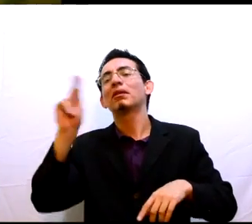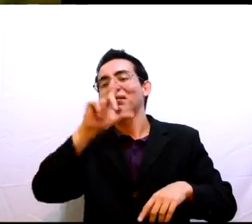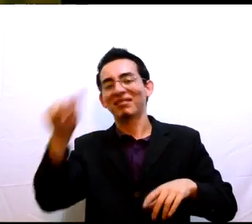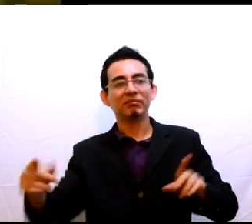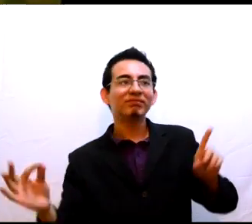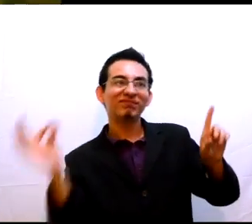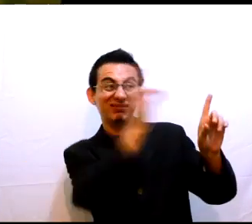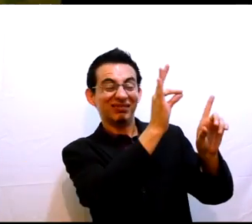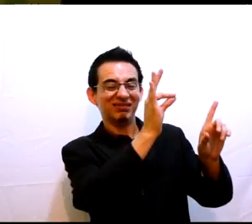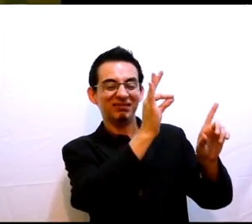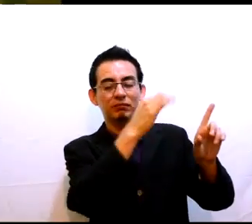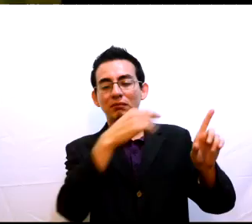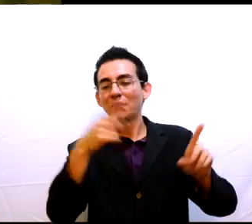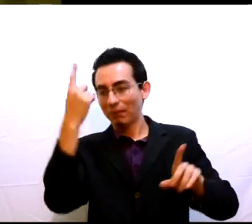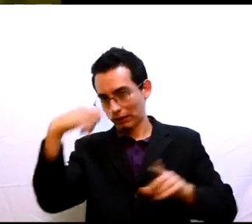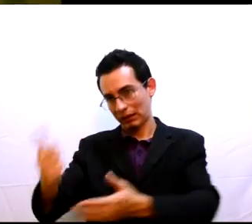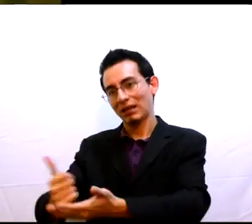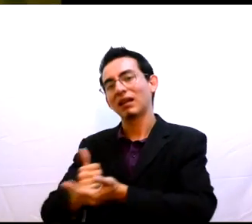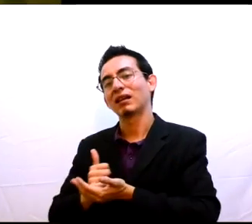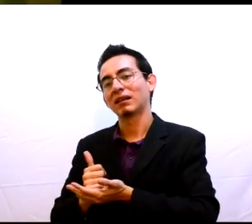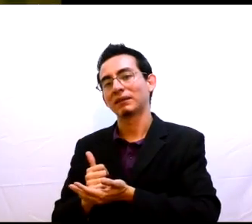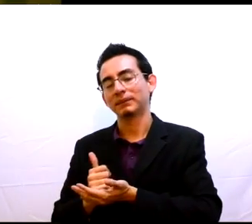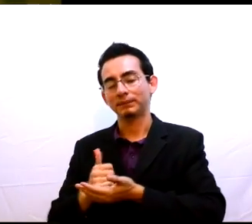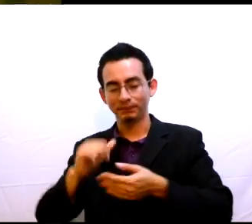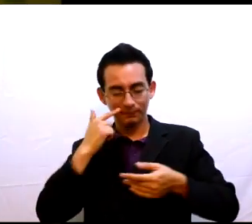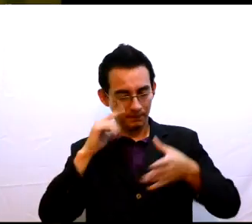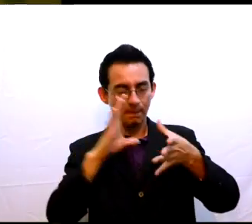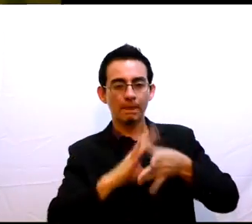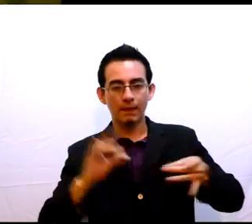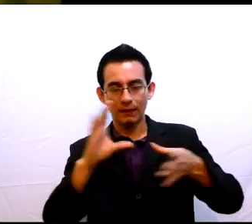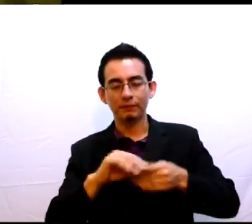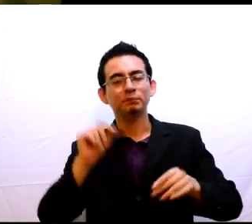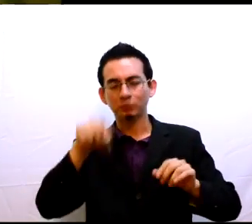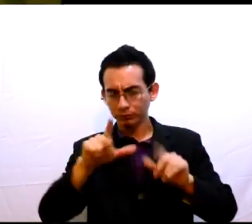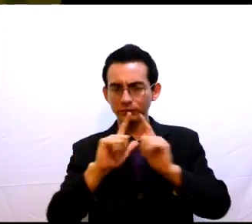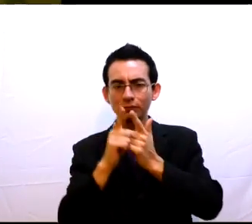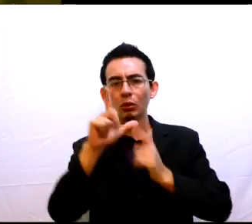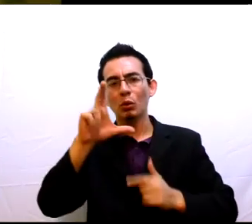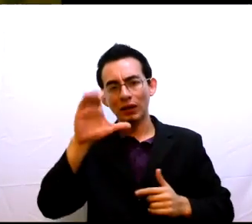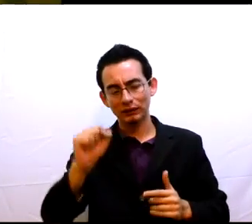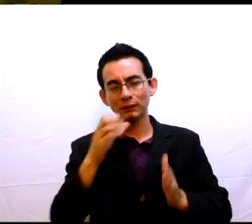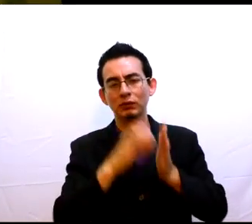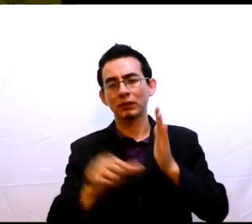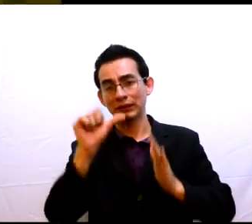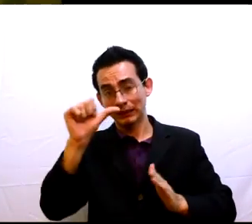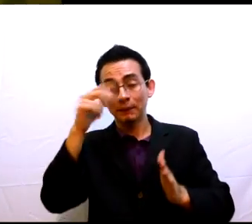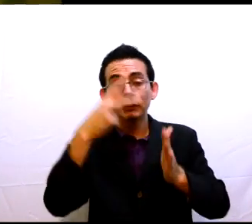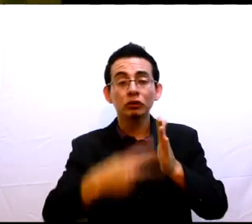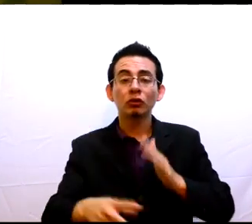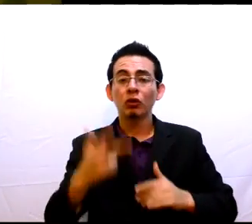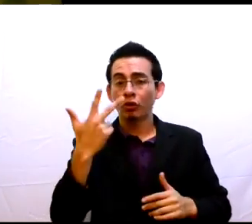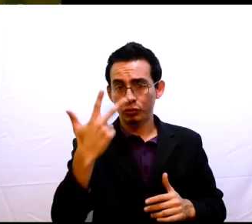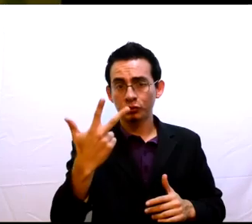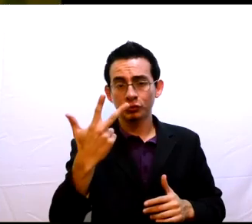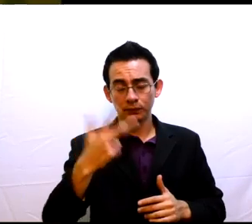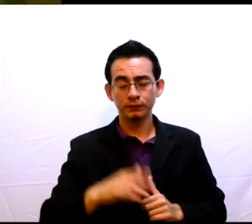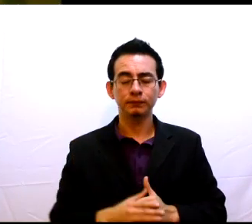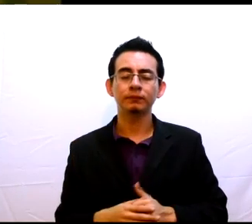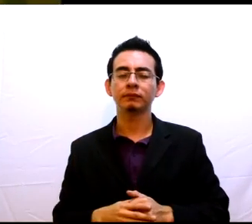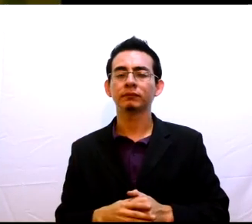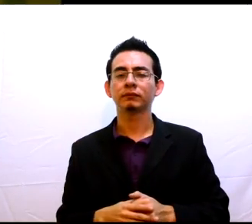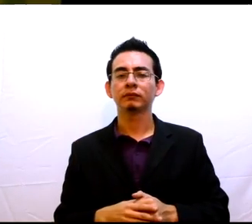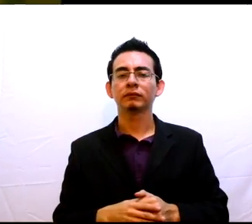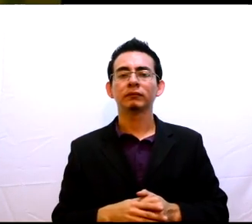pecaminosa no voy a seguir explicando lucas 16 8 y alabó el amo al